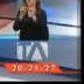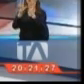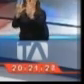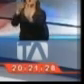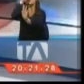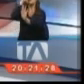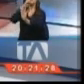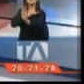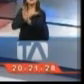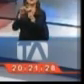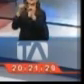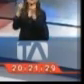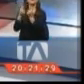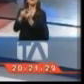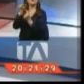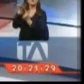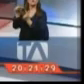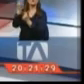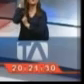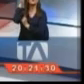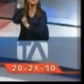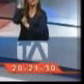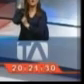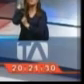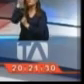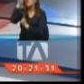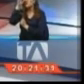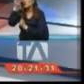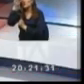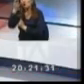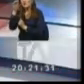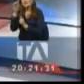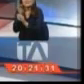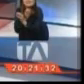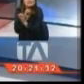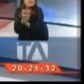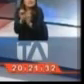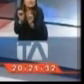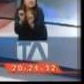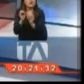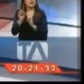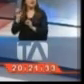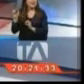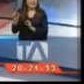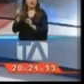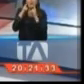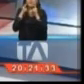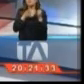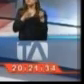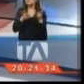8 militares del batallón Galo Molina de Tulcán está desaparecida. Los uniformados realizaban patrullajes en el cordón